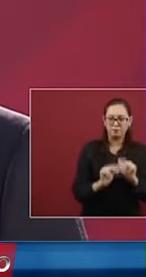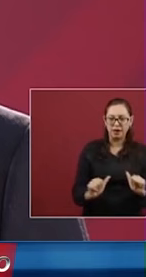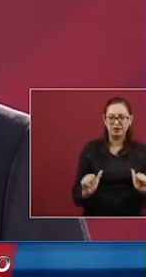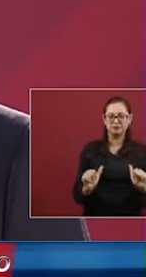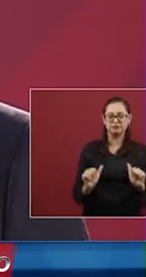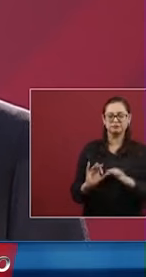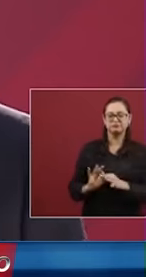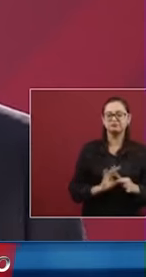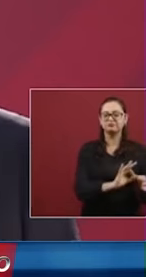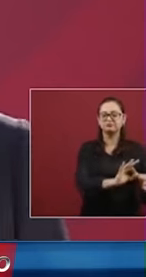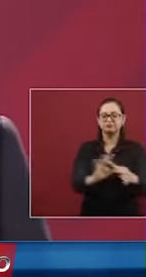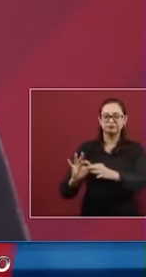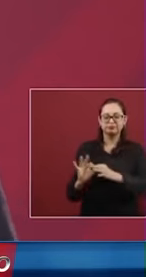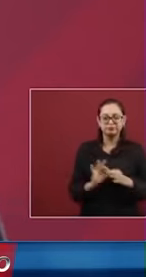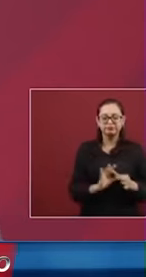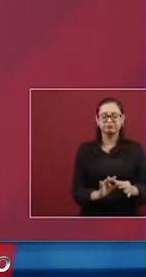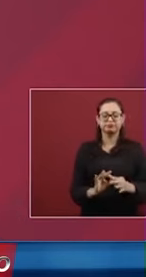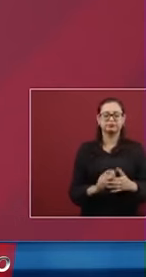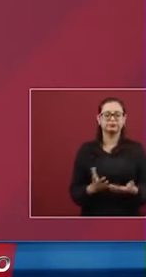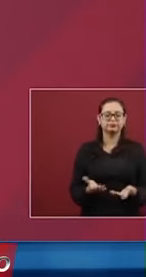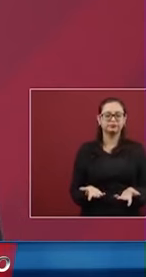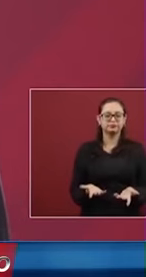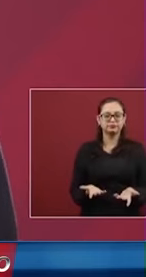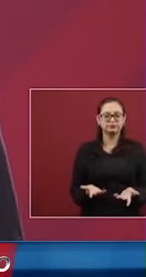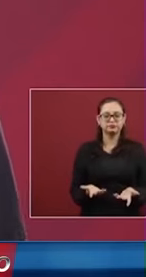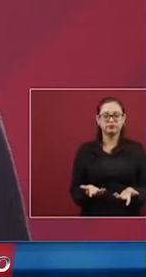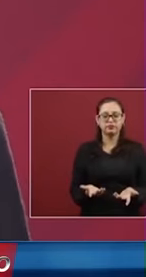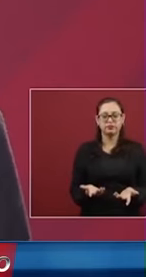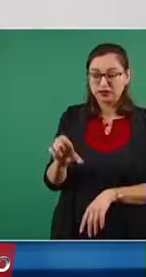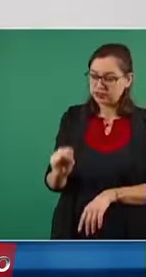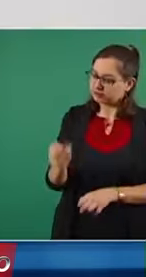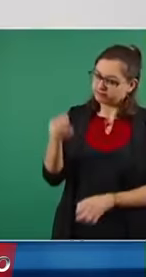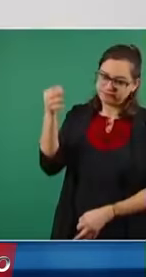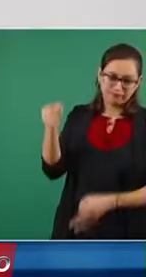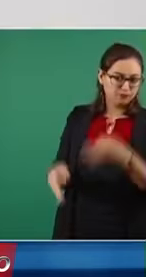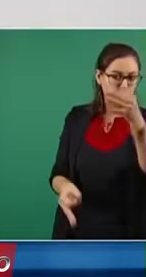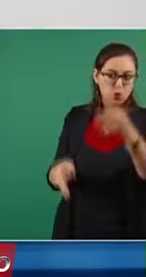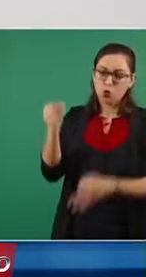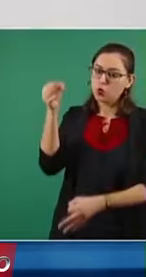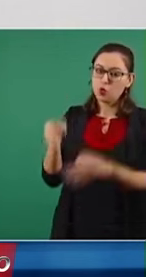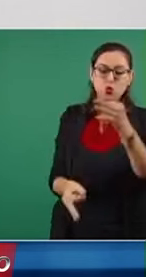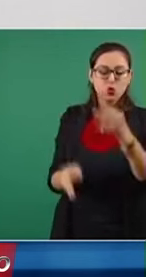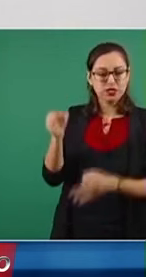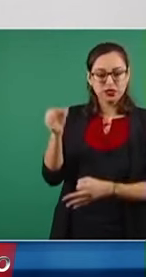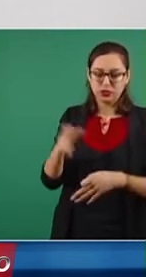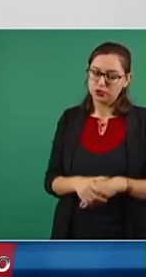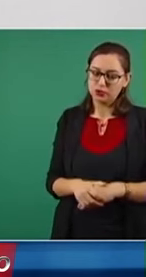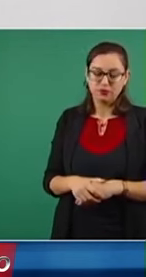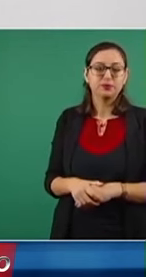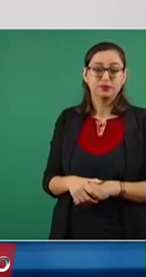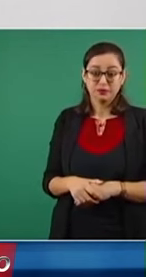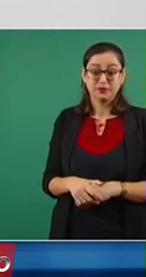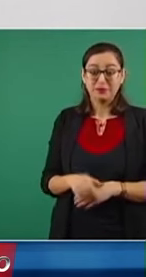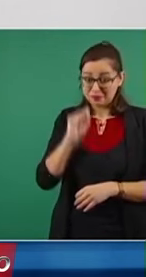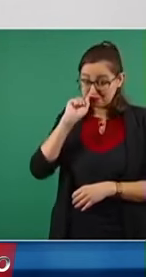de burlar, protegiendo a un prófugo, burlar las leyes del país receptor, del Estado